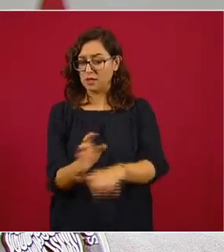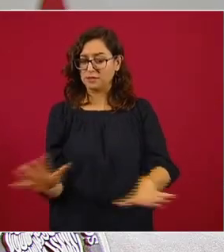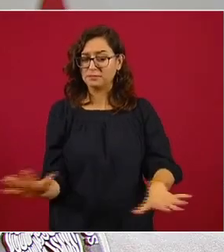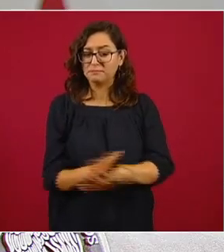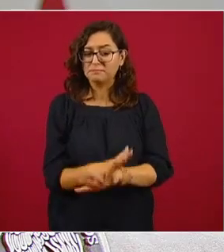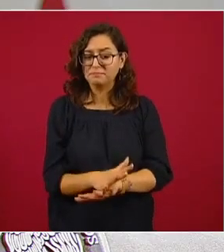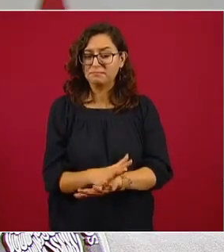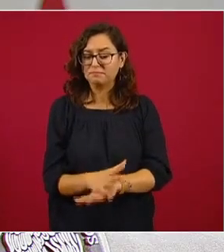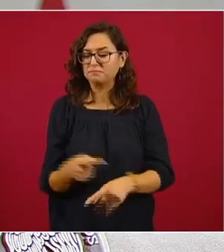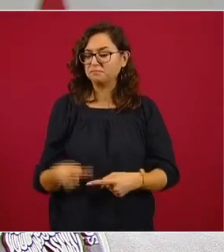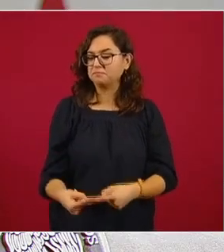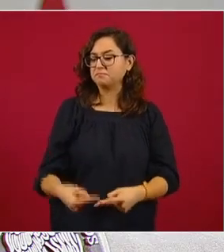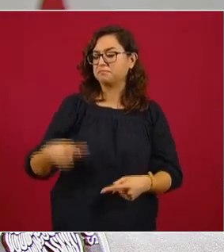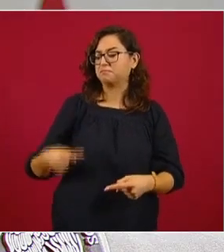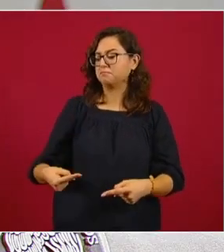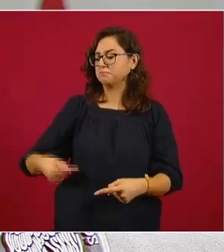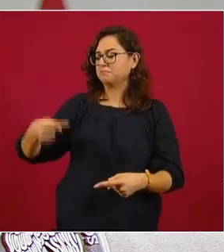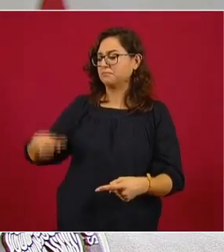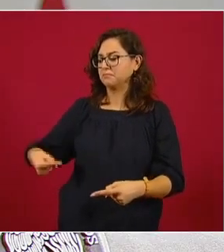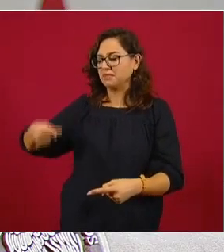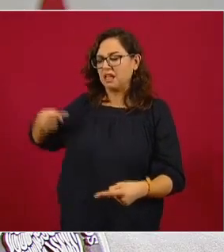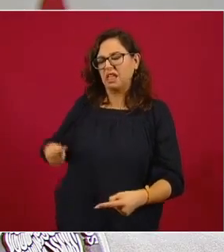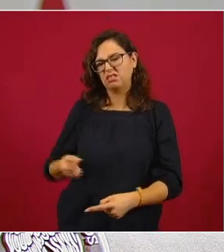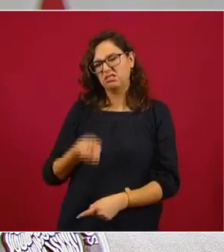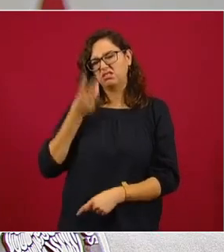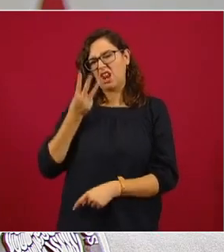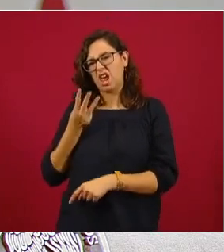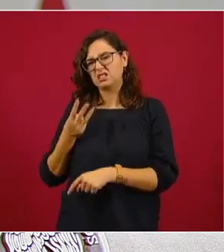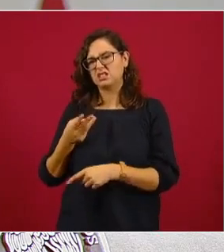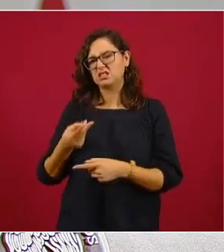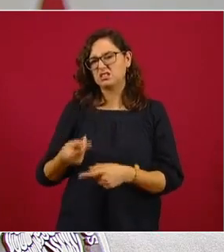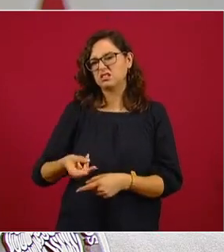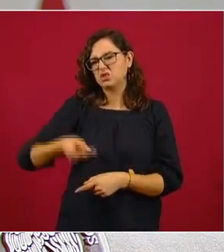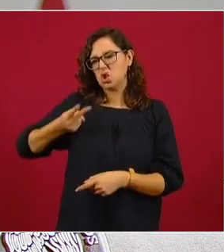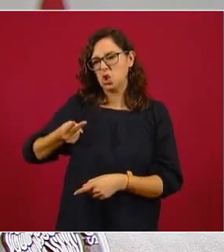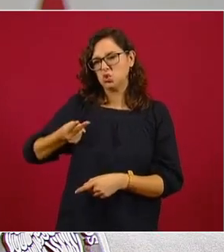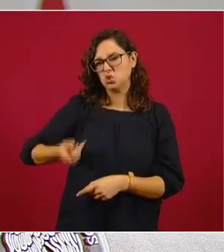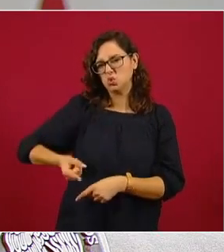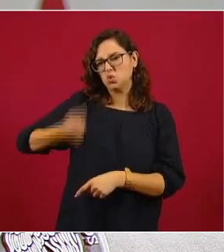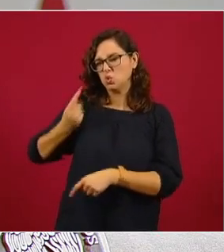y las tres transformaciones anteriores se hicieron